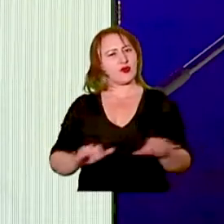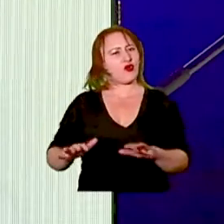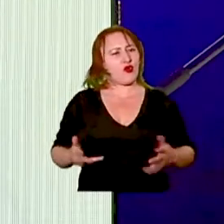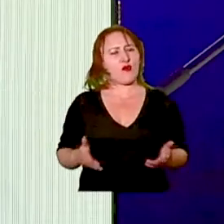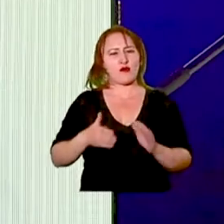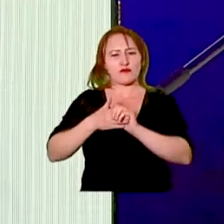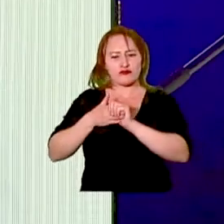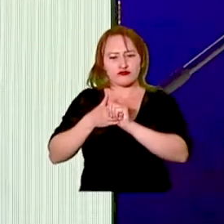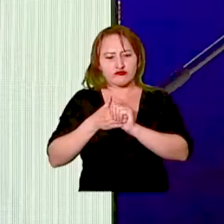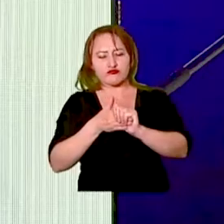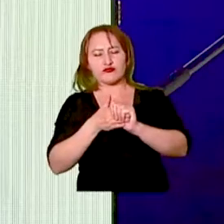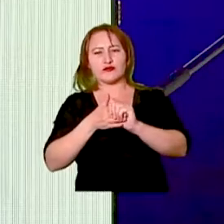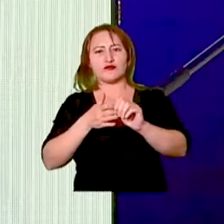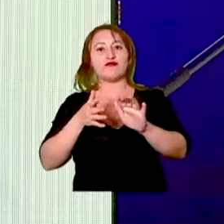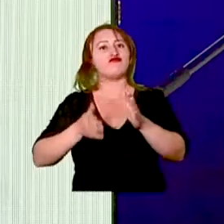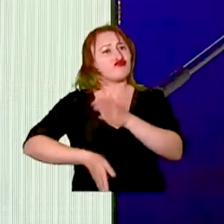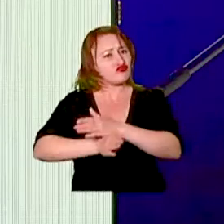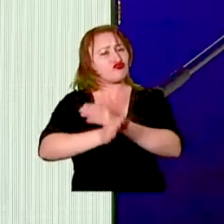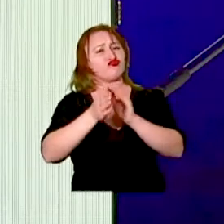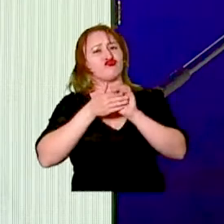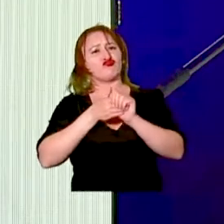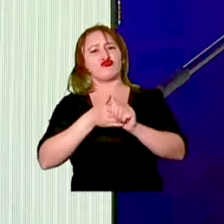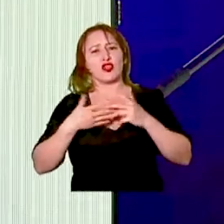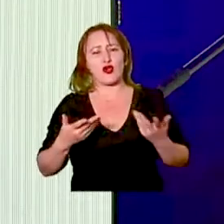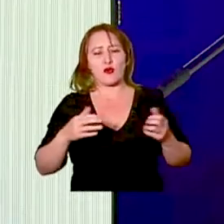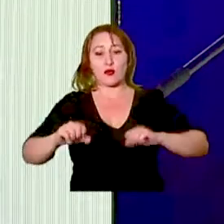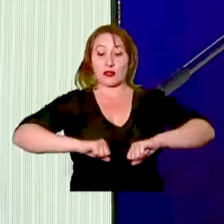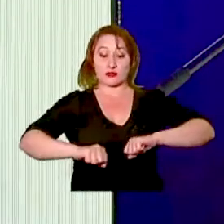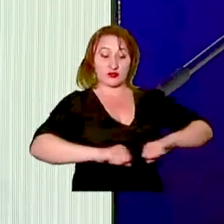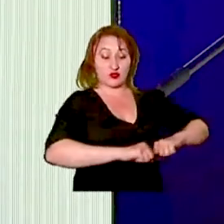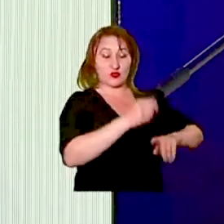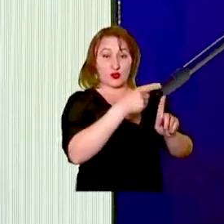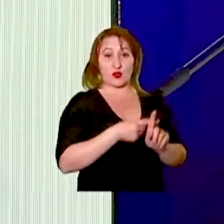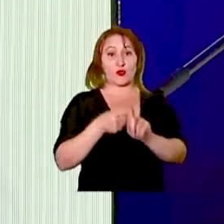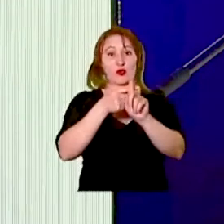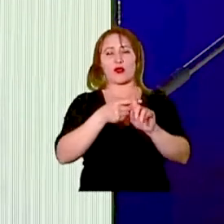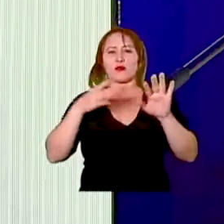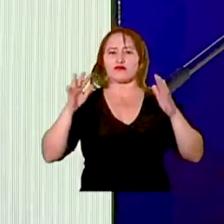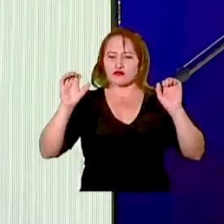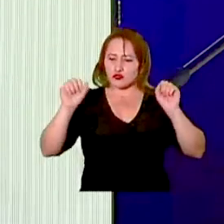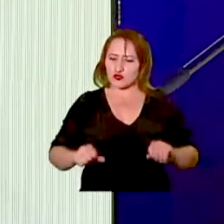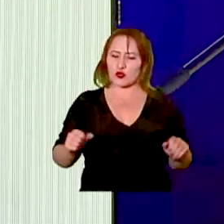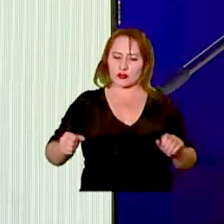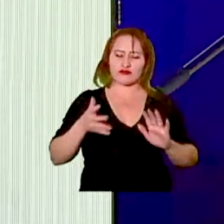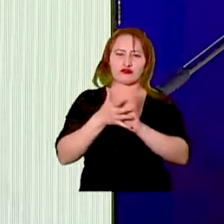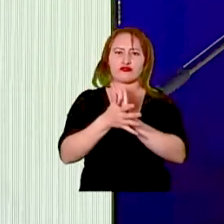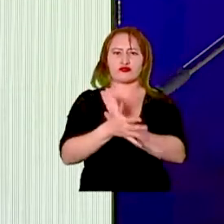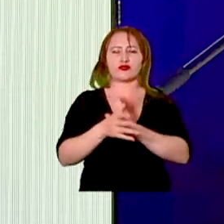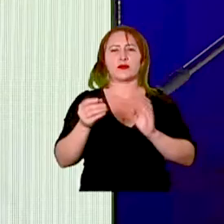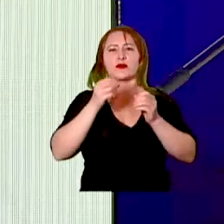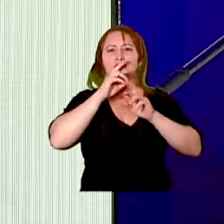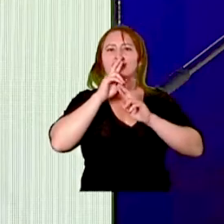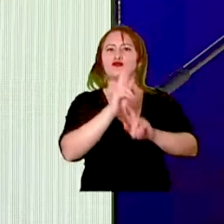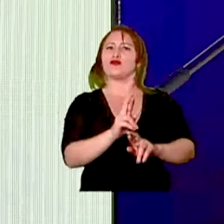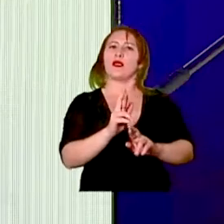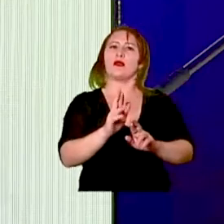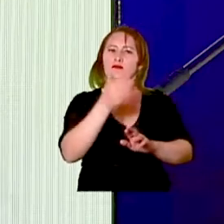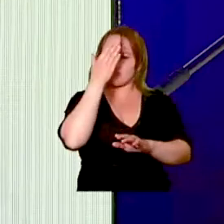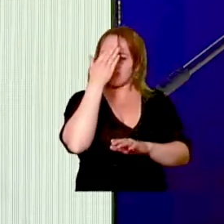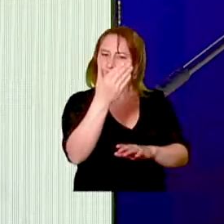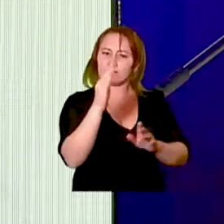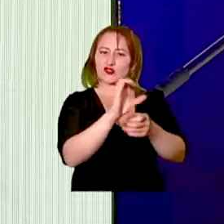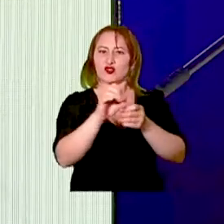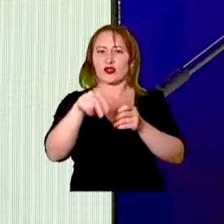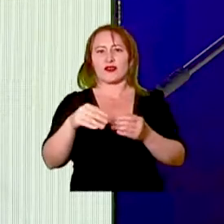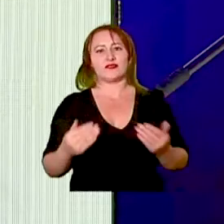y nos guiarán para que la gestión de la Procuraduría sea una fuente permanente de resultados de cara a la ciudadanía y en